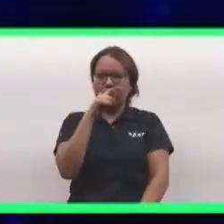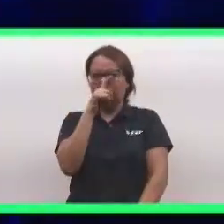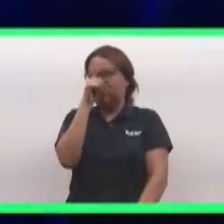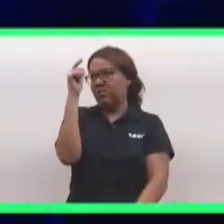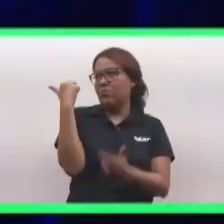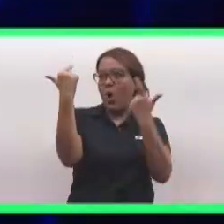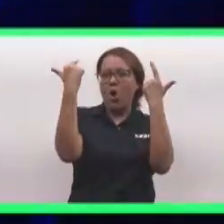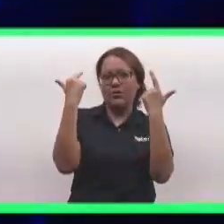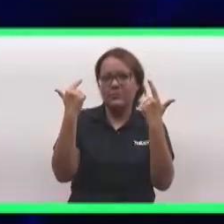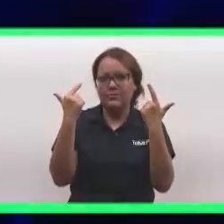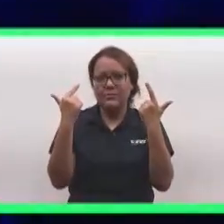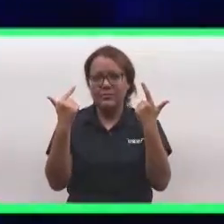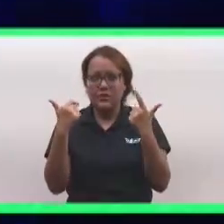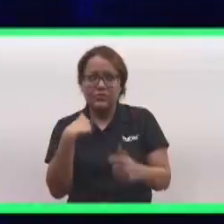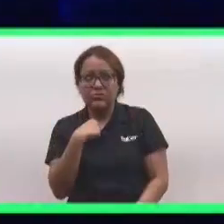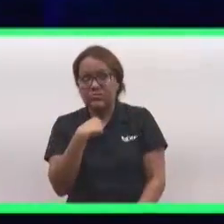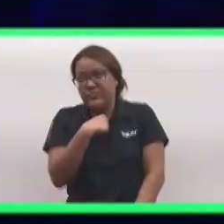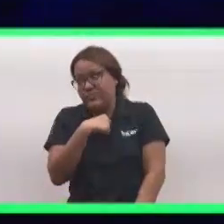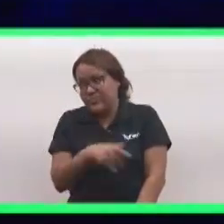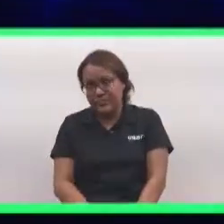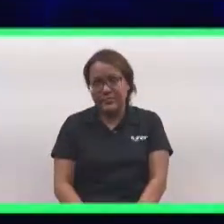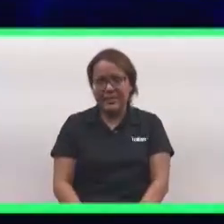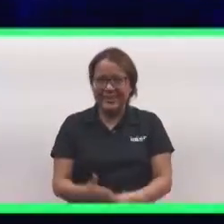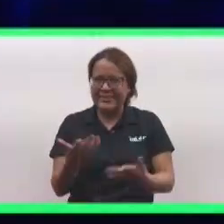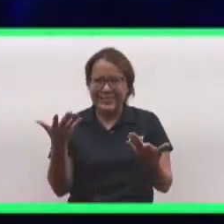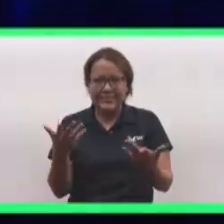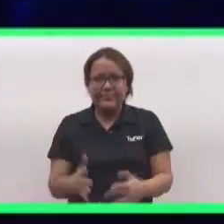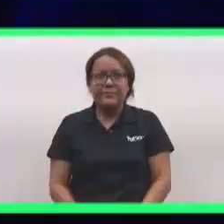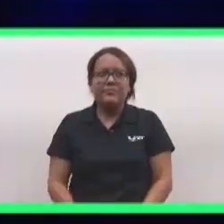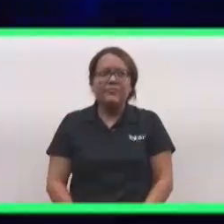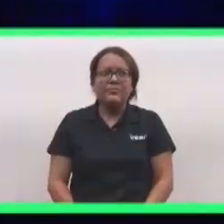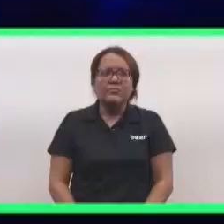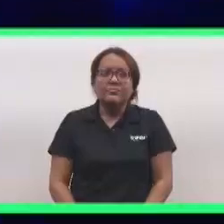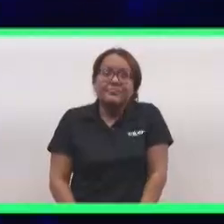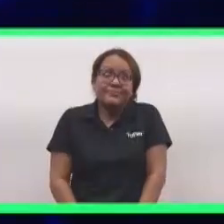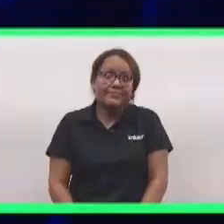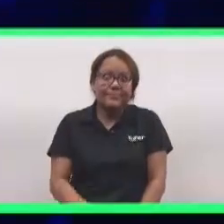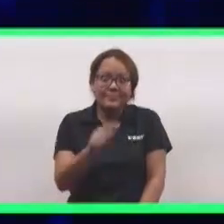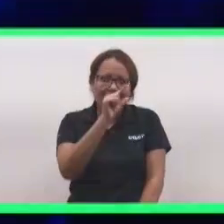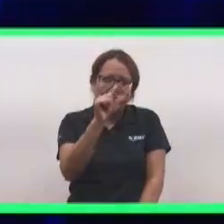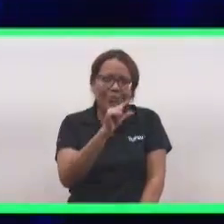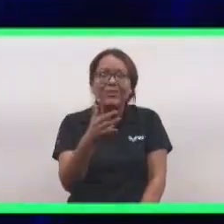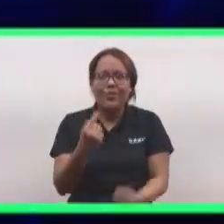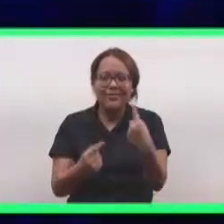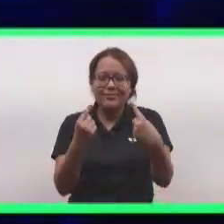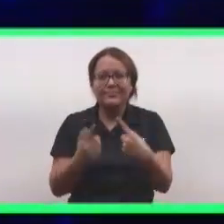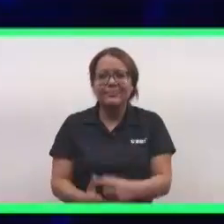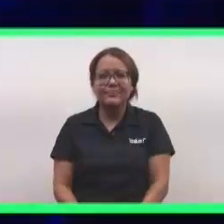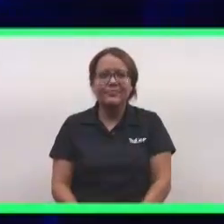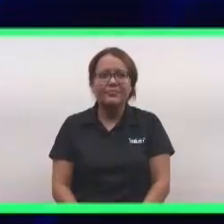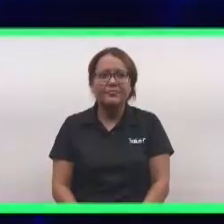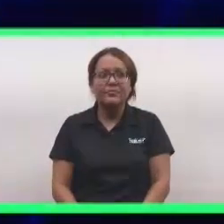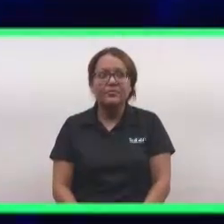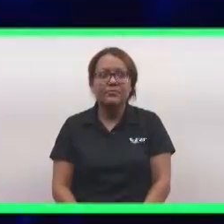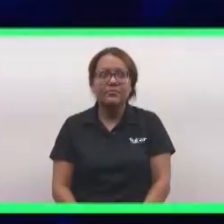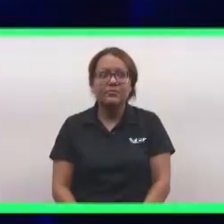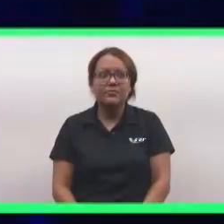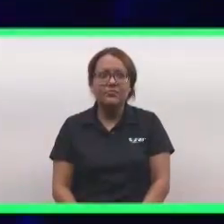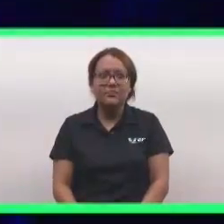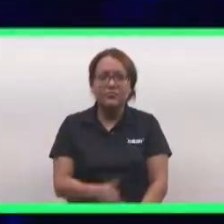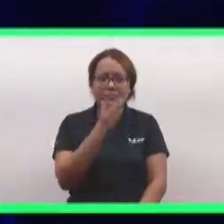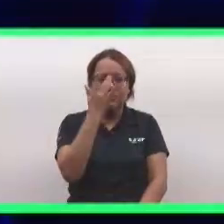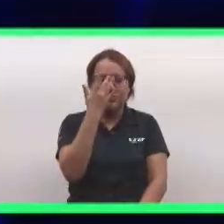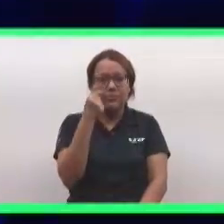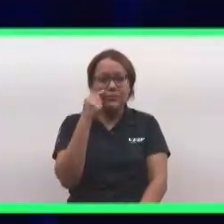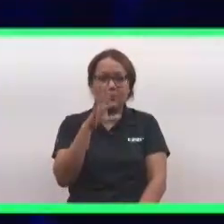soberbia? ¿Se llamará altanería? ¿Se llamará qué sé yo? ¿Cómo se llama su problema? Hablamos entre